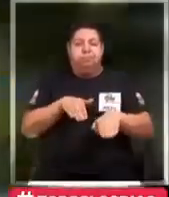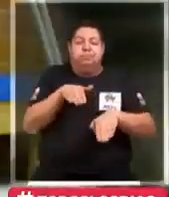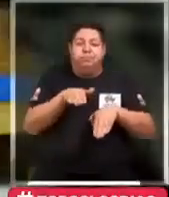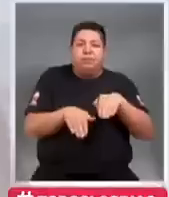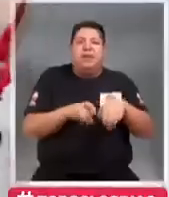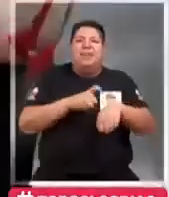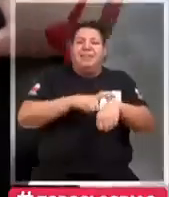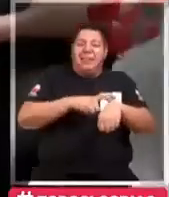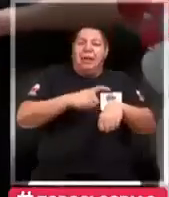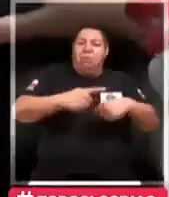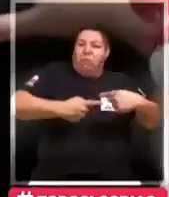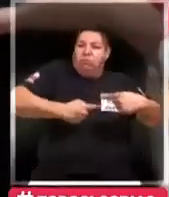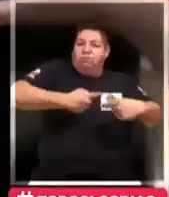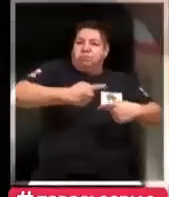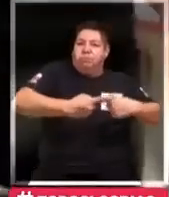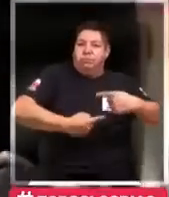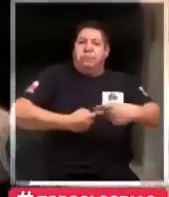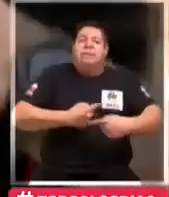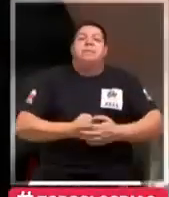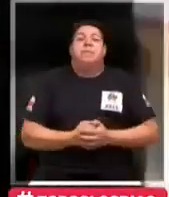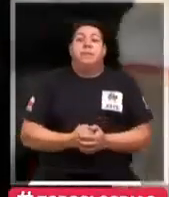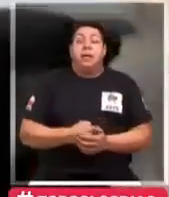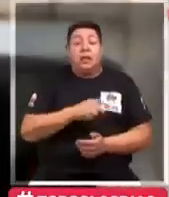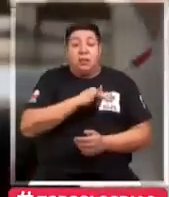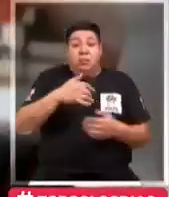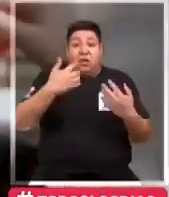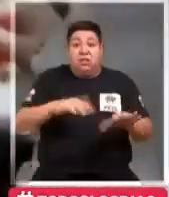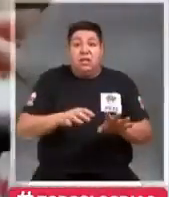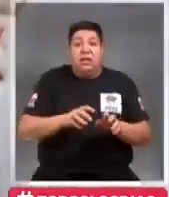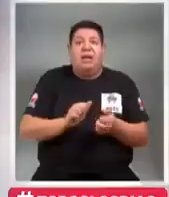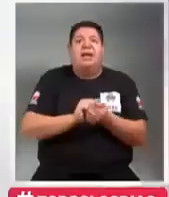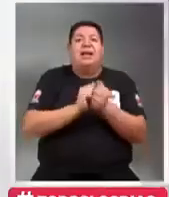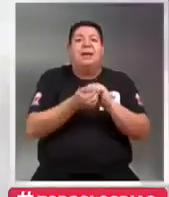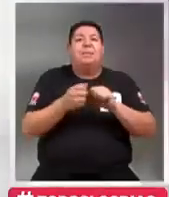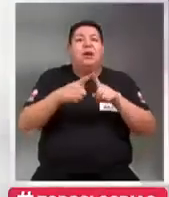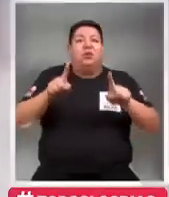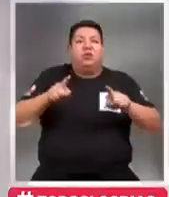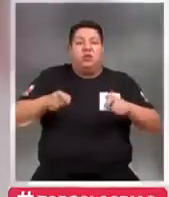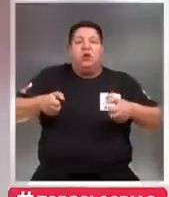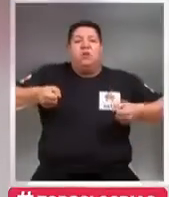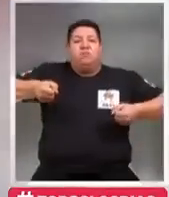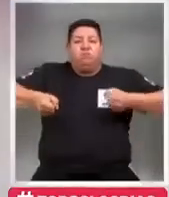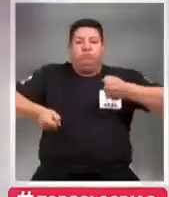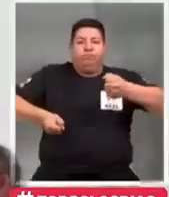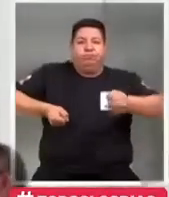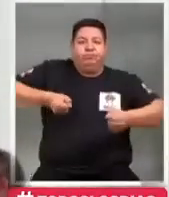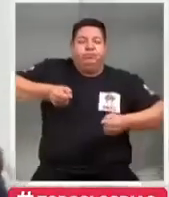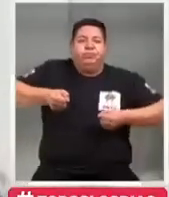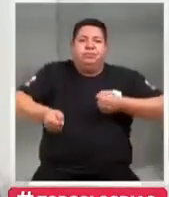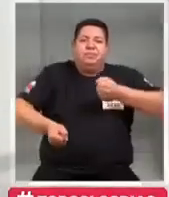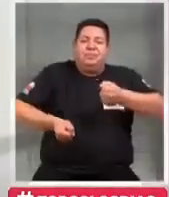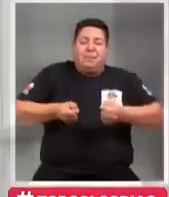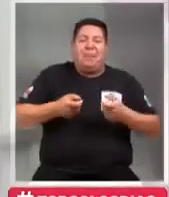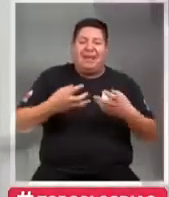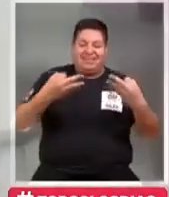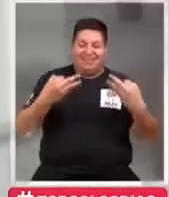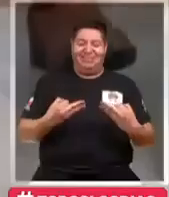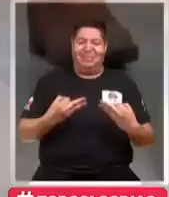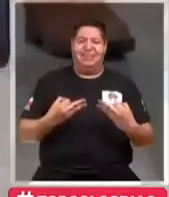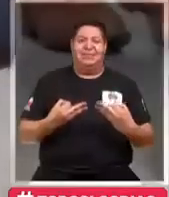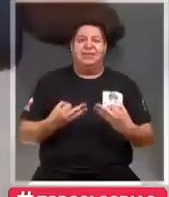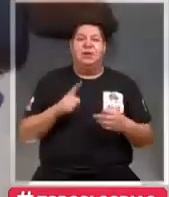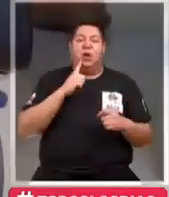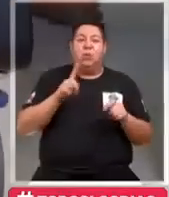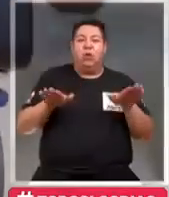los tiempos. Y después de eso, con el ándago, ella se sintió mucho más segura, con